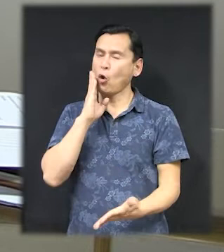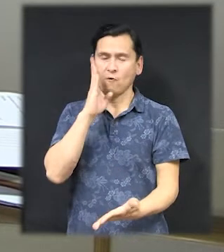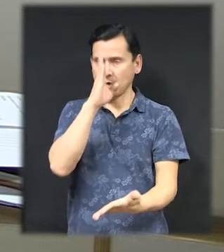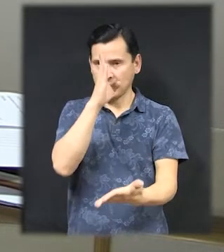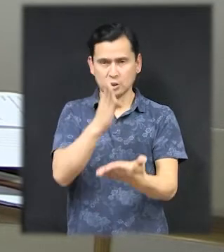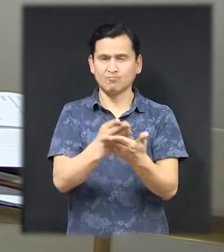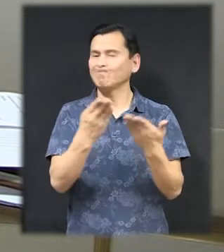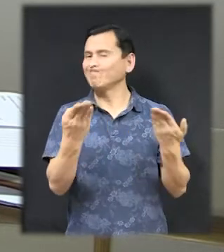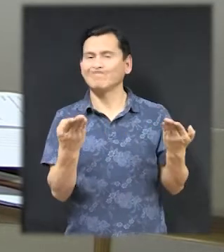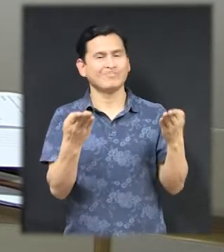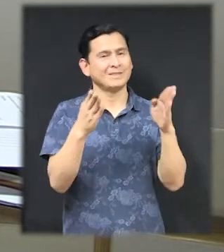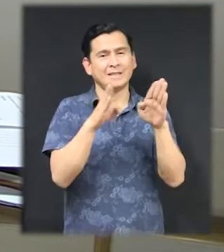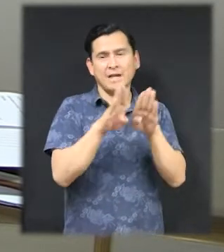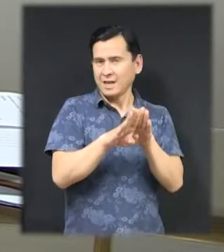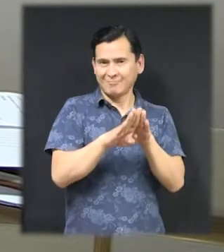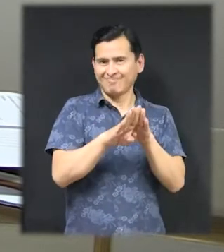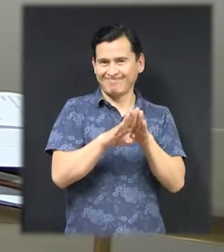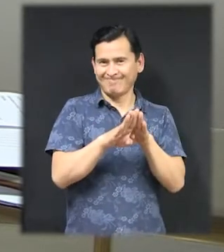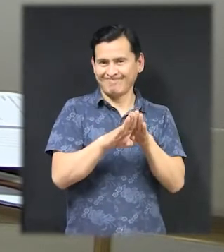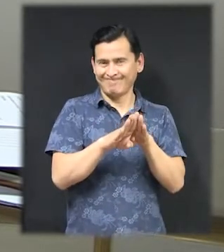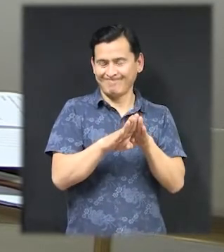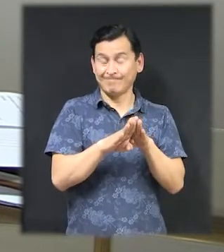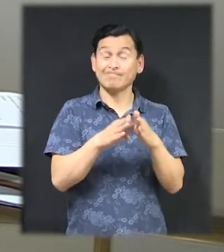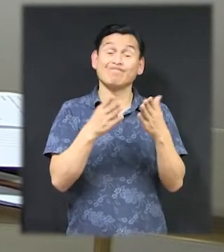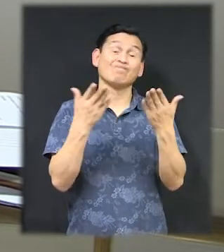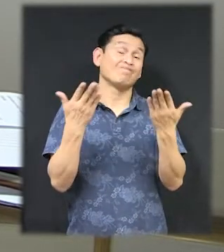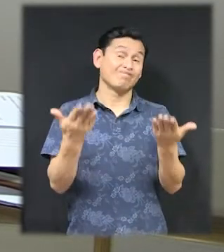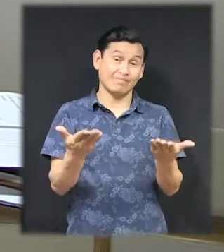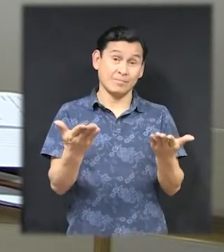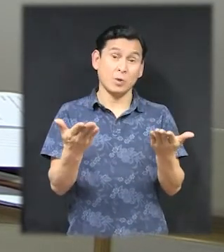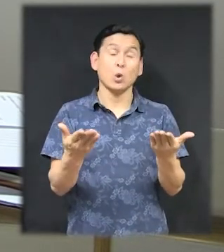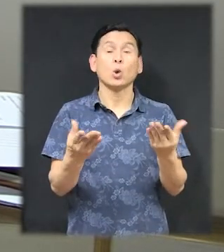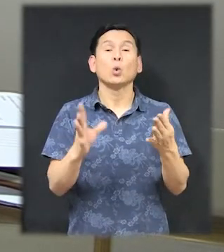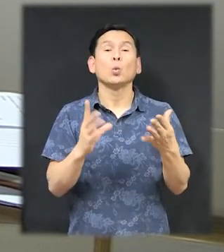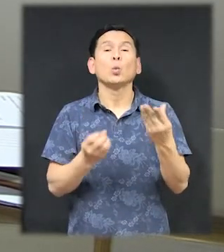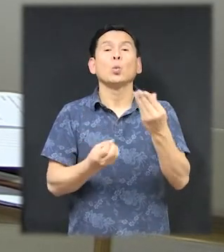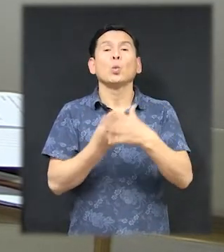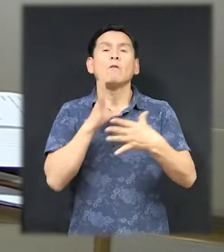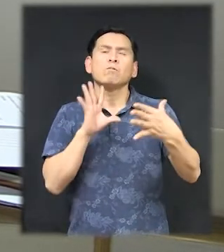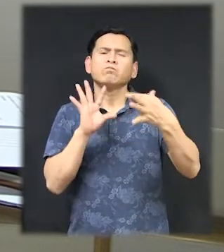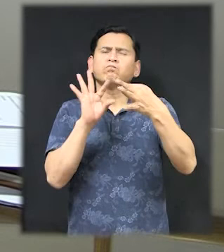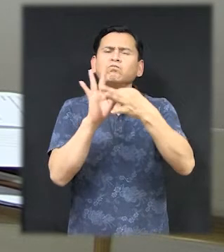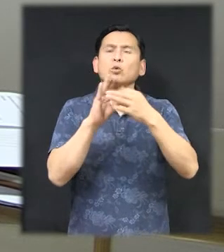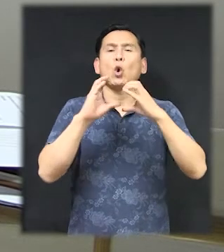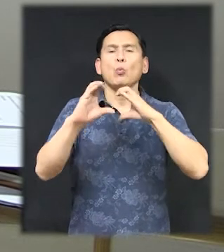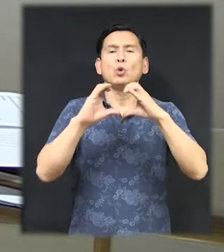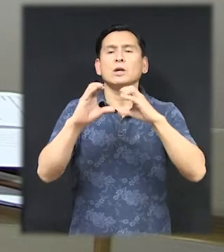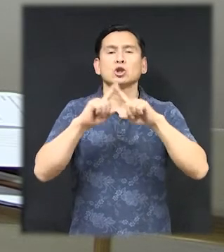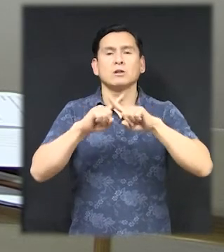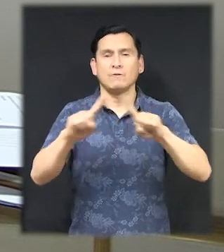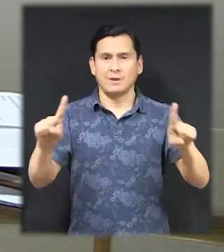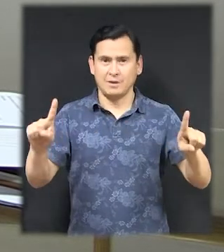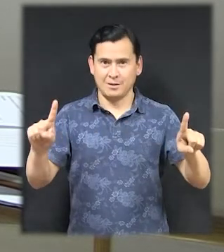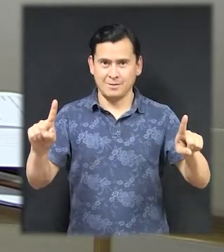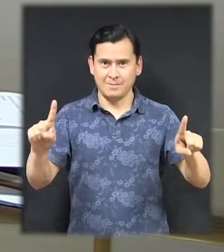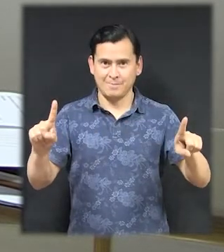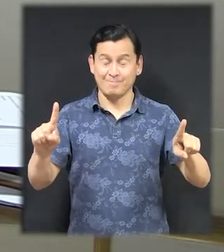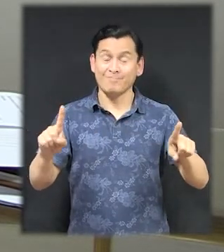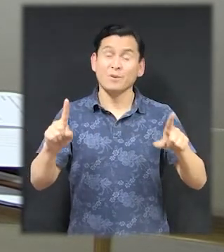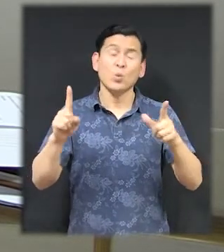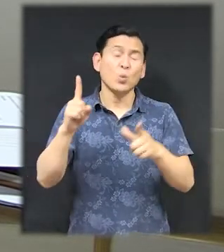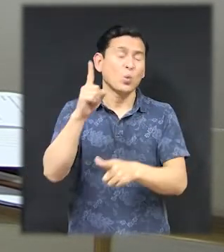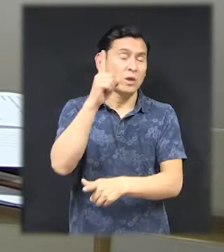conllevado a una carga viral importante al interior del hospital regional al recibir un número no menor de pacientes con